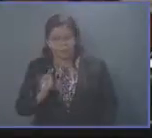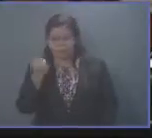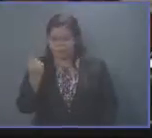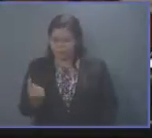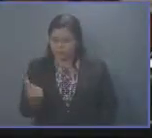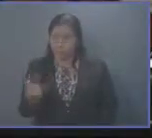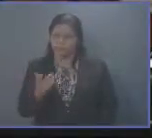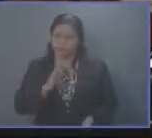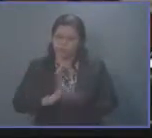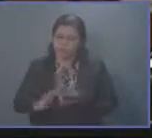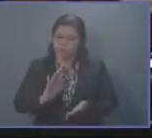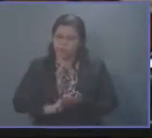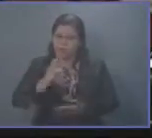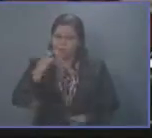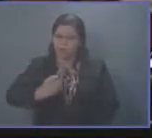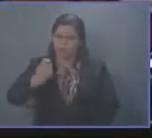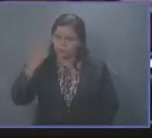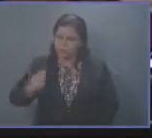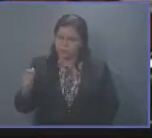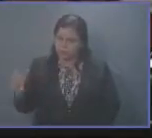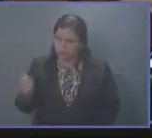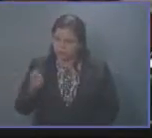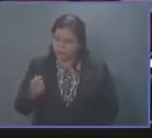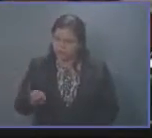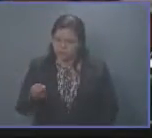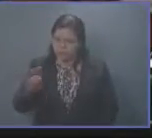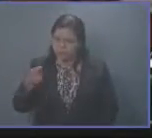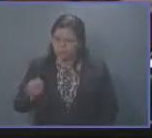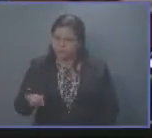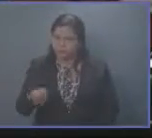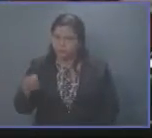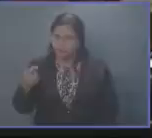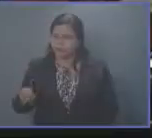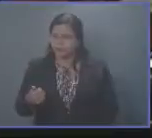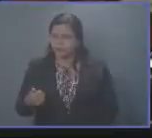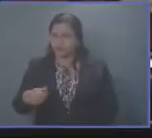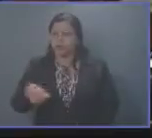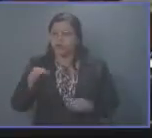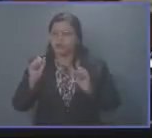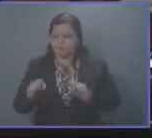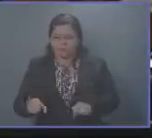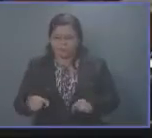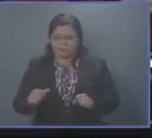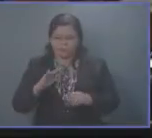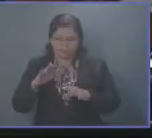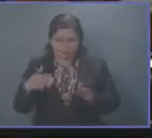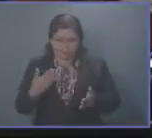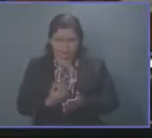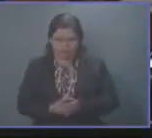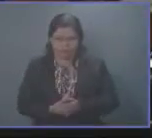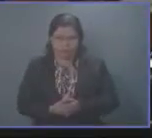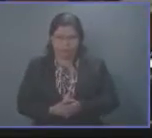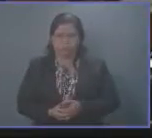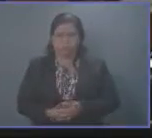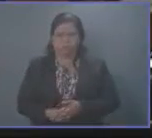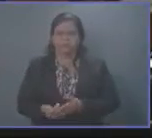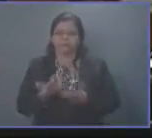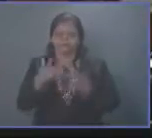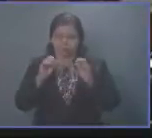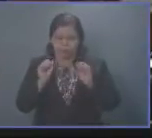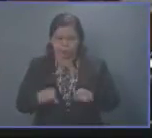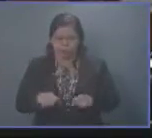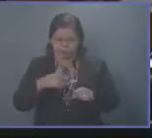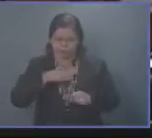realice compras en cuotas a través de las tarjetas de crédito, será obligación del establecimiento donde lo adquiere entregar